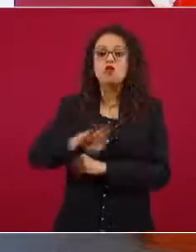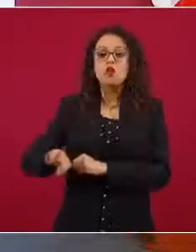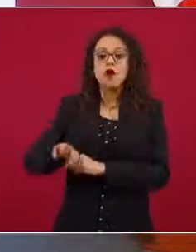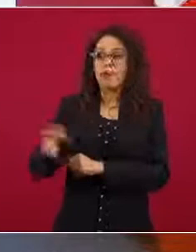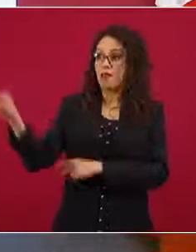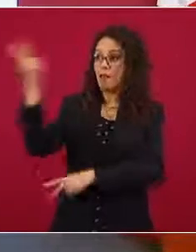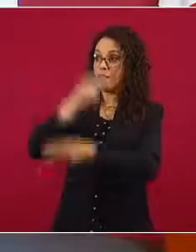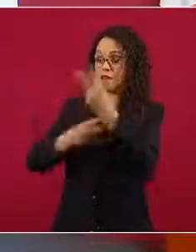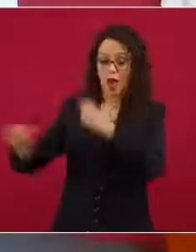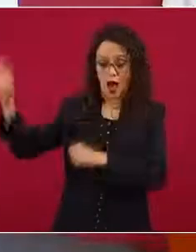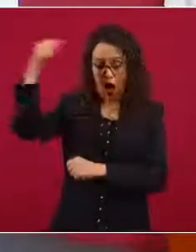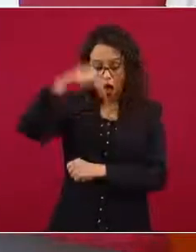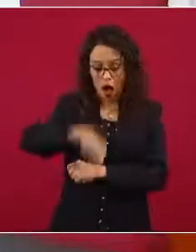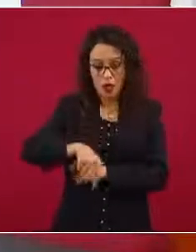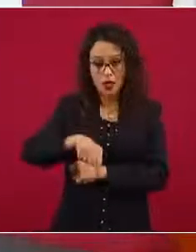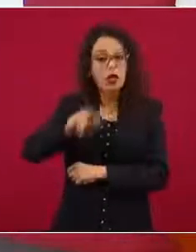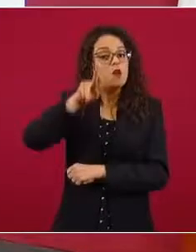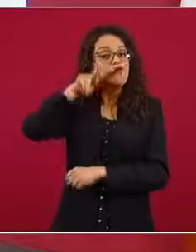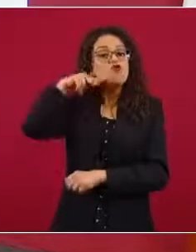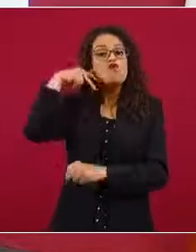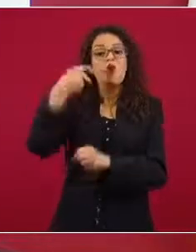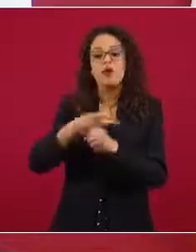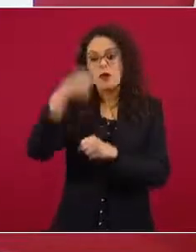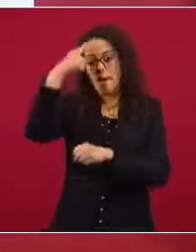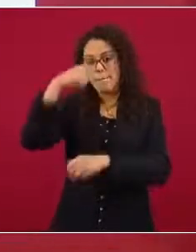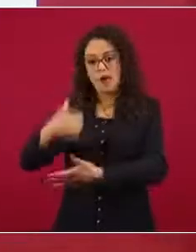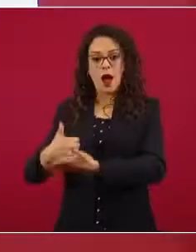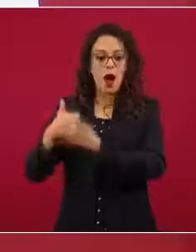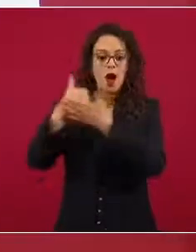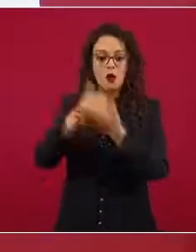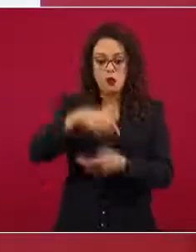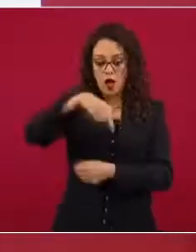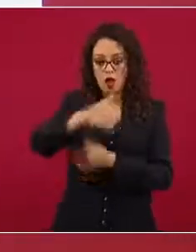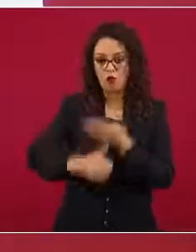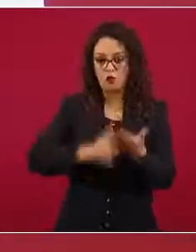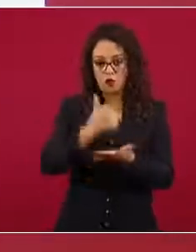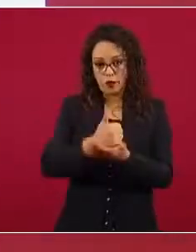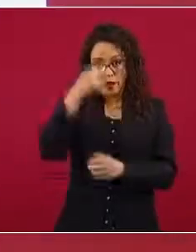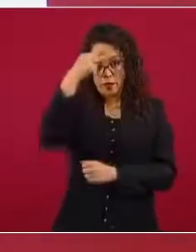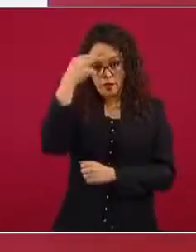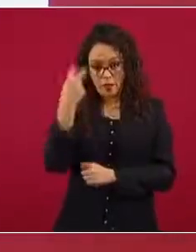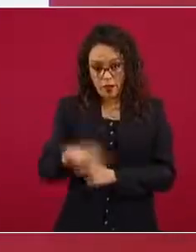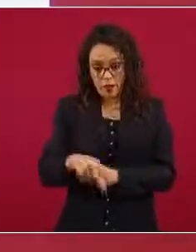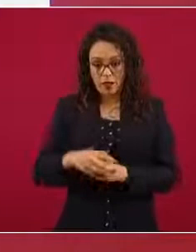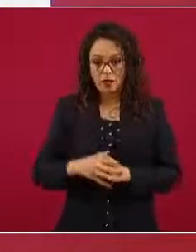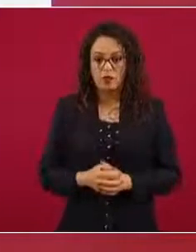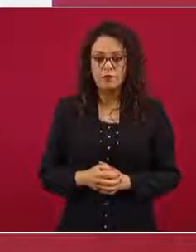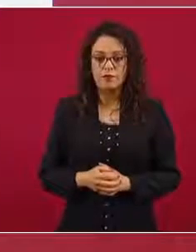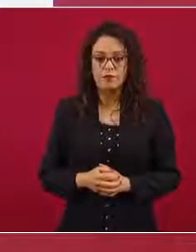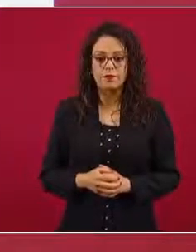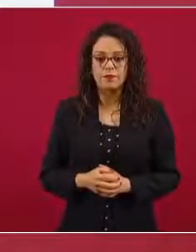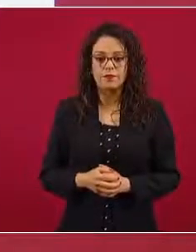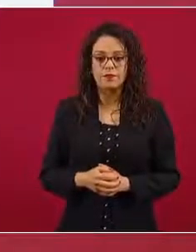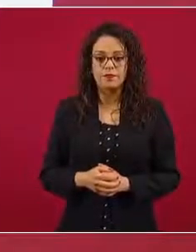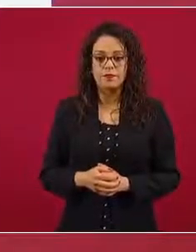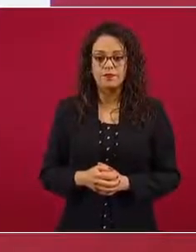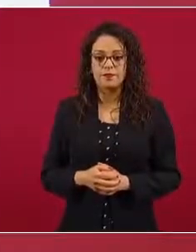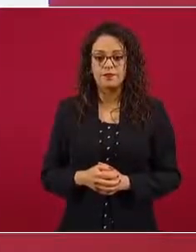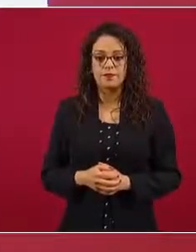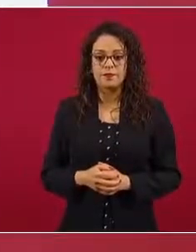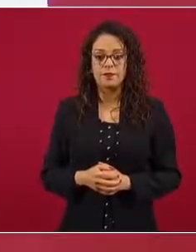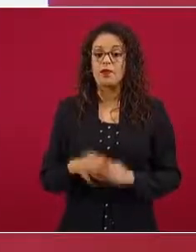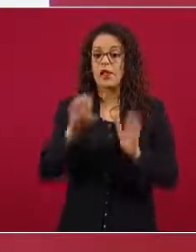voluntariamente a la Ciudad de México, como ya lo están haciendo del